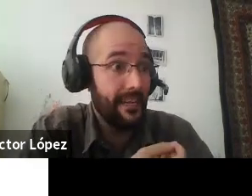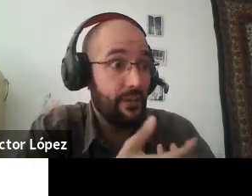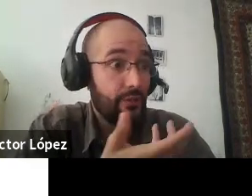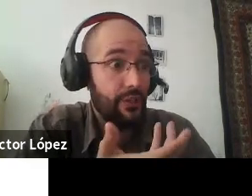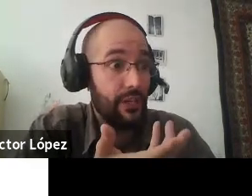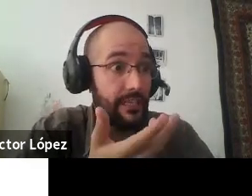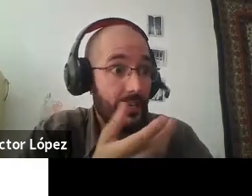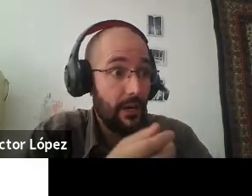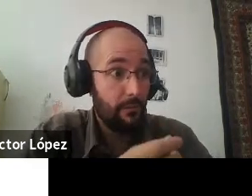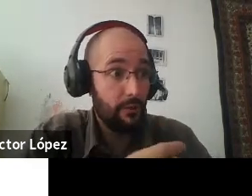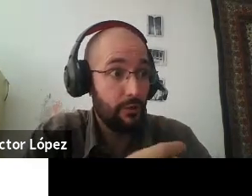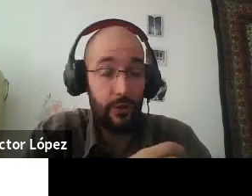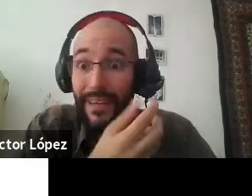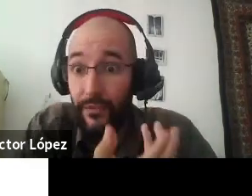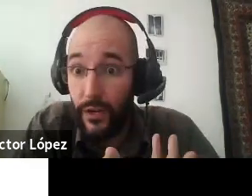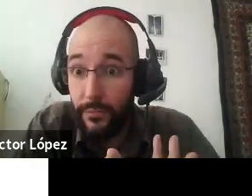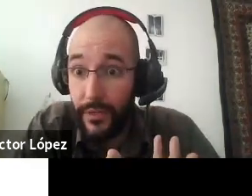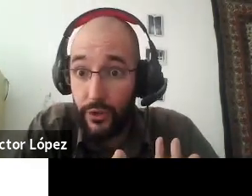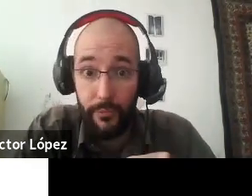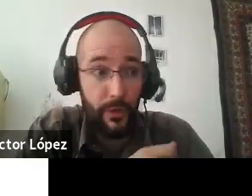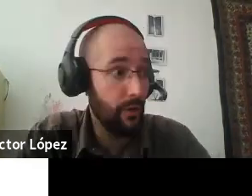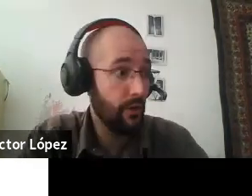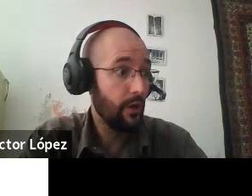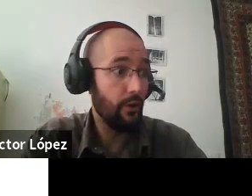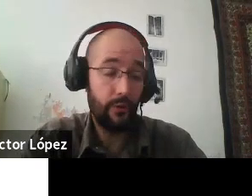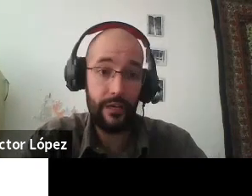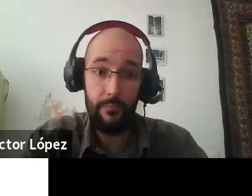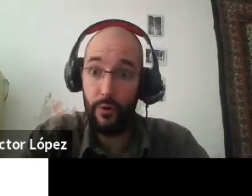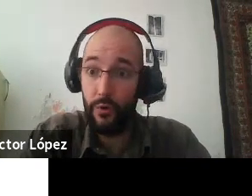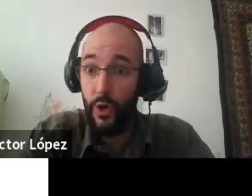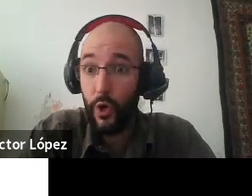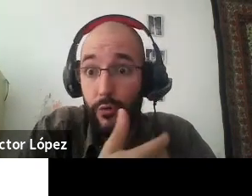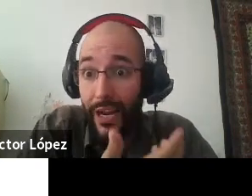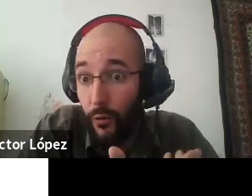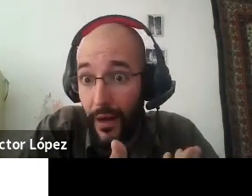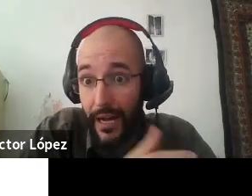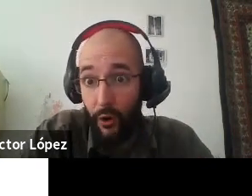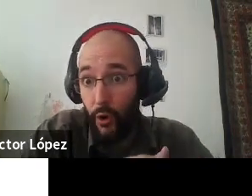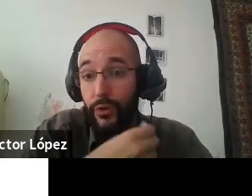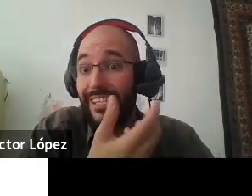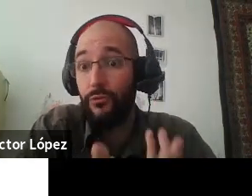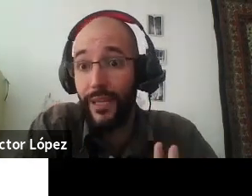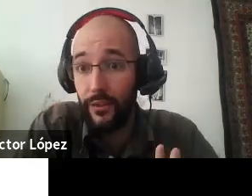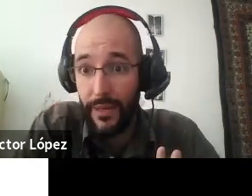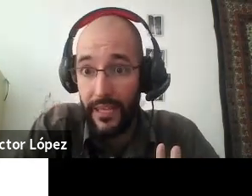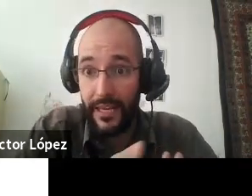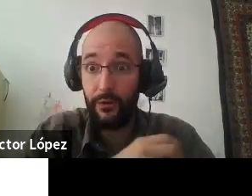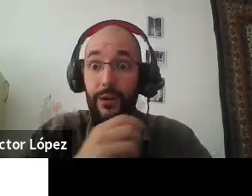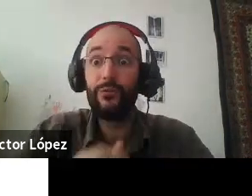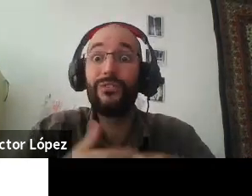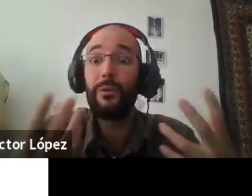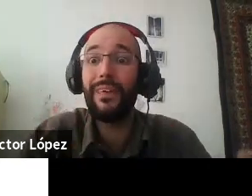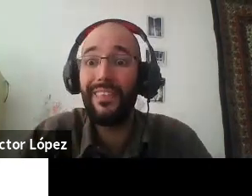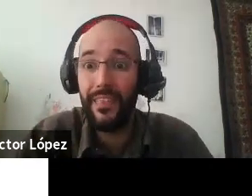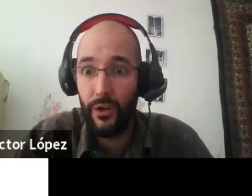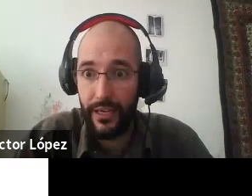que se vean chicos y chicas, pues, por ejemplo, mirando en el microscopio, o por ejemplo, con una lupa, o con un instrumento de medida, con